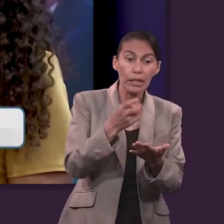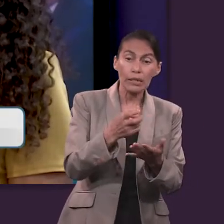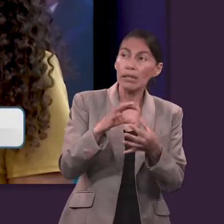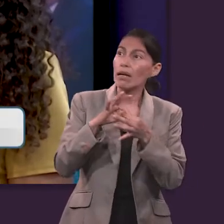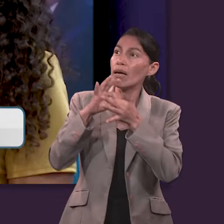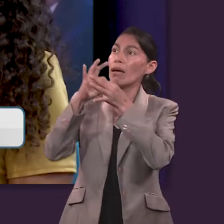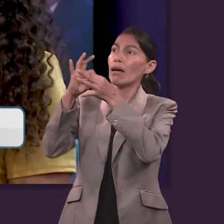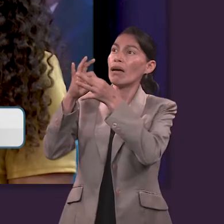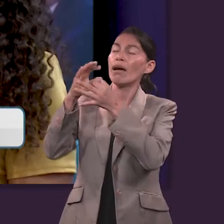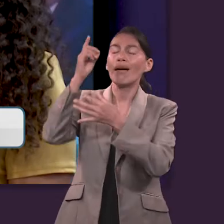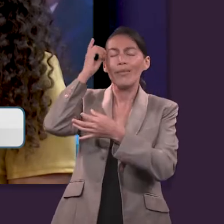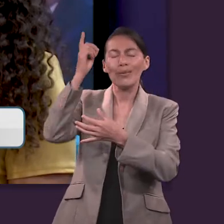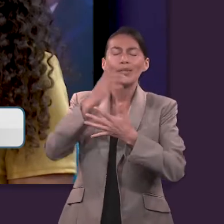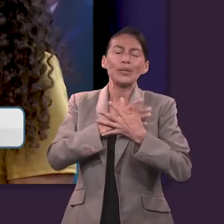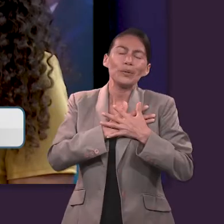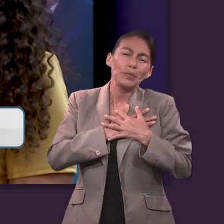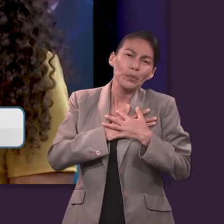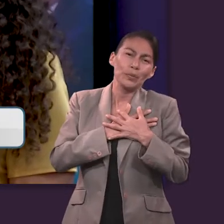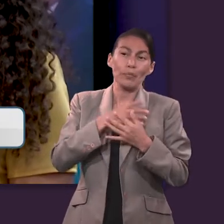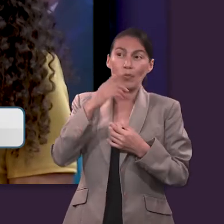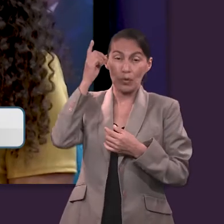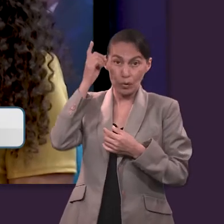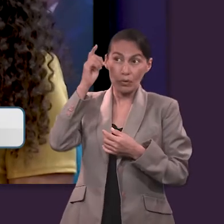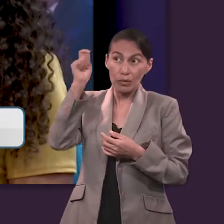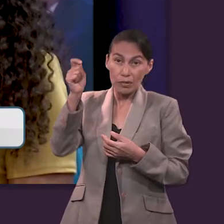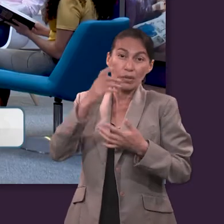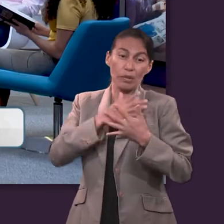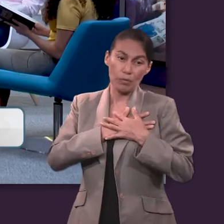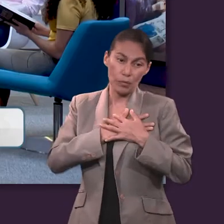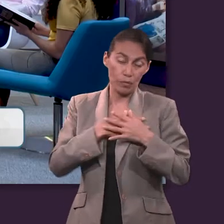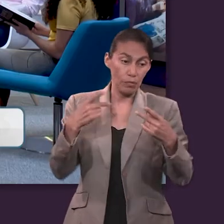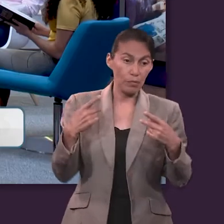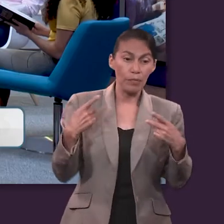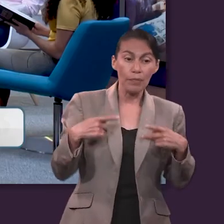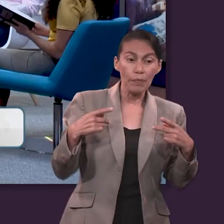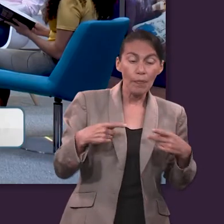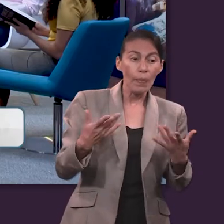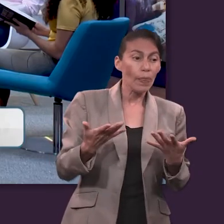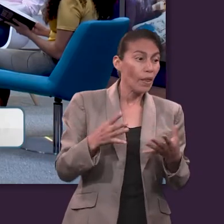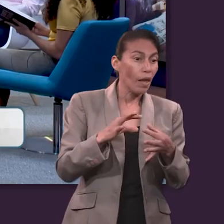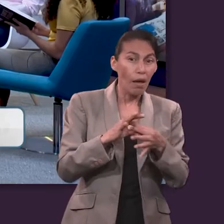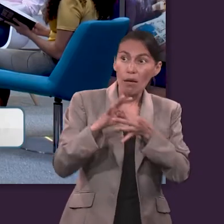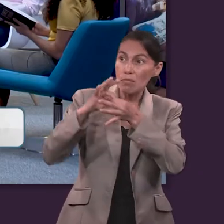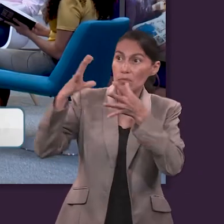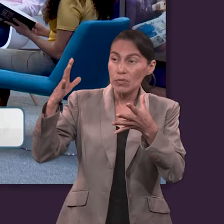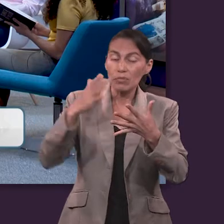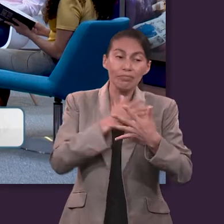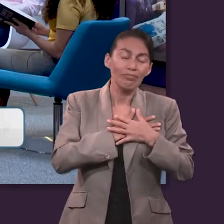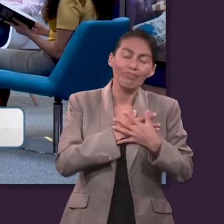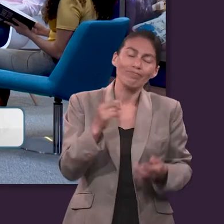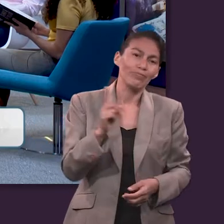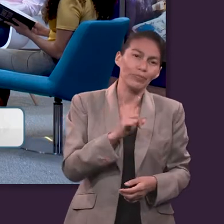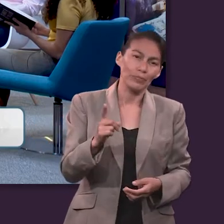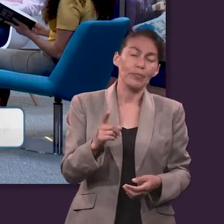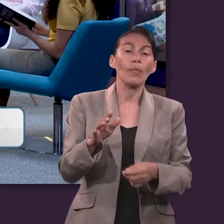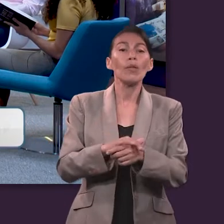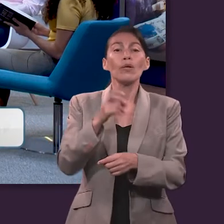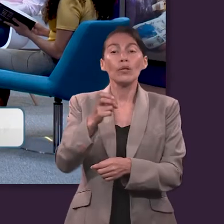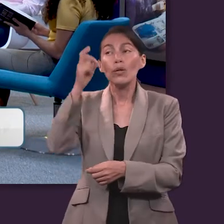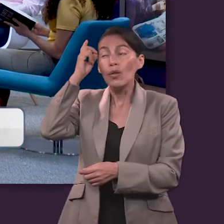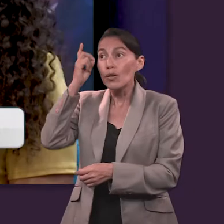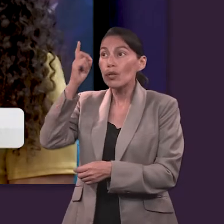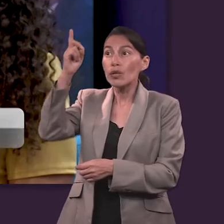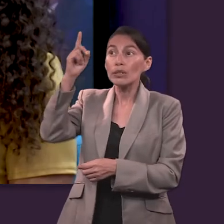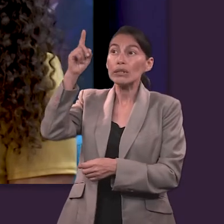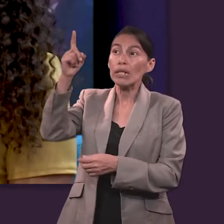ama es nacido de Dios y conoce a Dios. El que no ama no ha conocido a Dios porque Dios es amor. En esto se